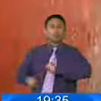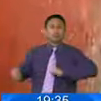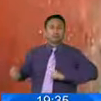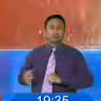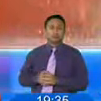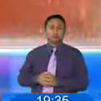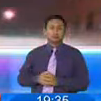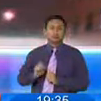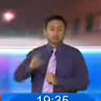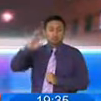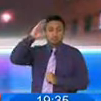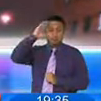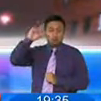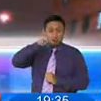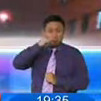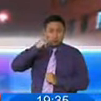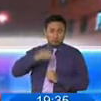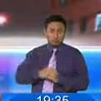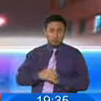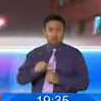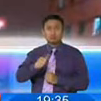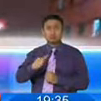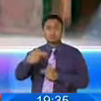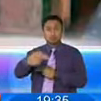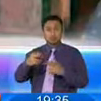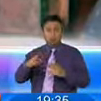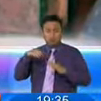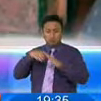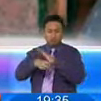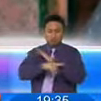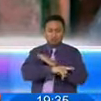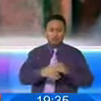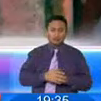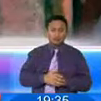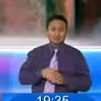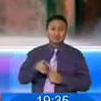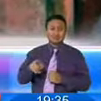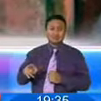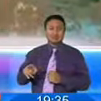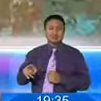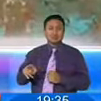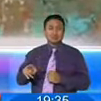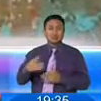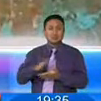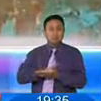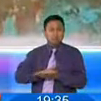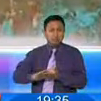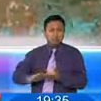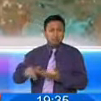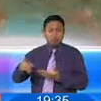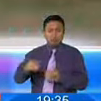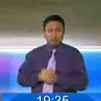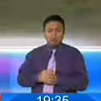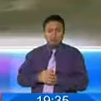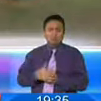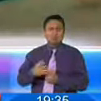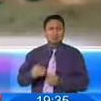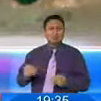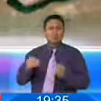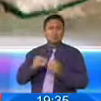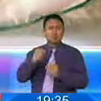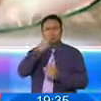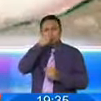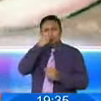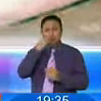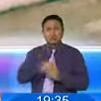agentes de la policía de antinarcóticos a otros departamentos que presuntamente no estaban habitados. Ahí había más alcaloide.